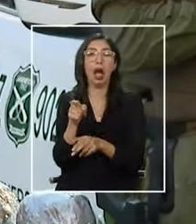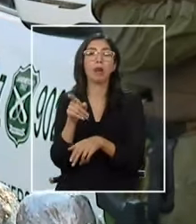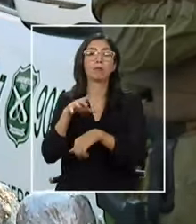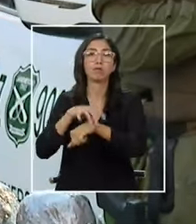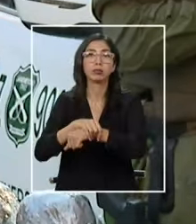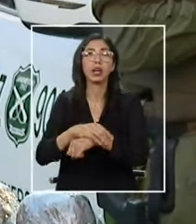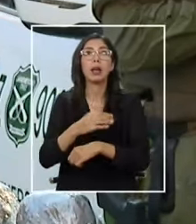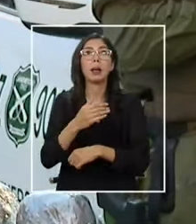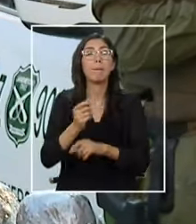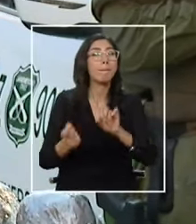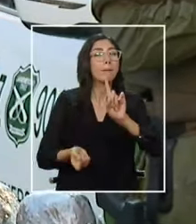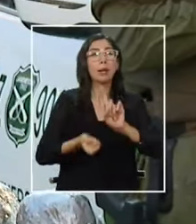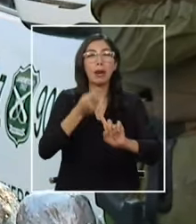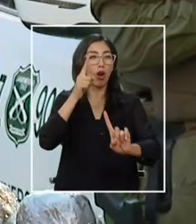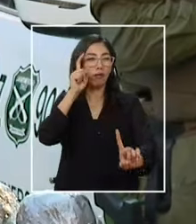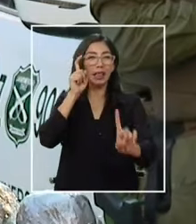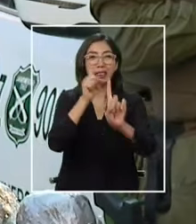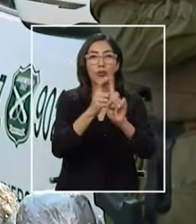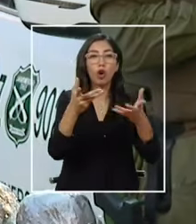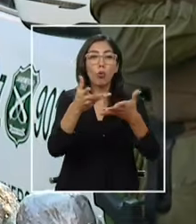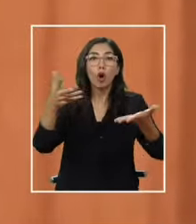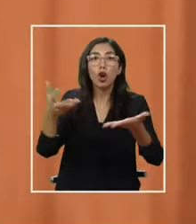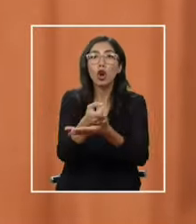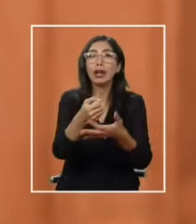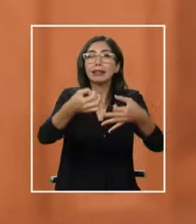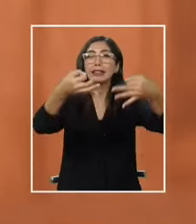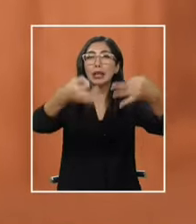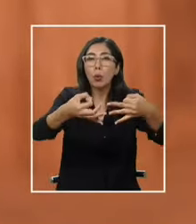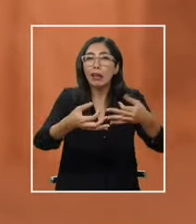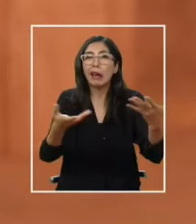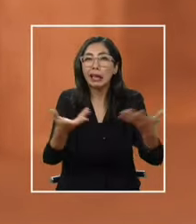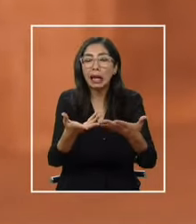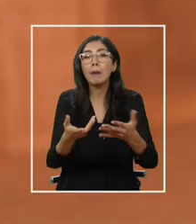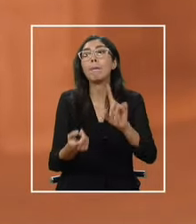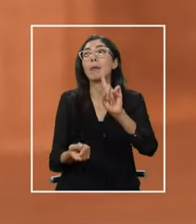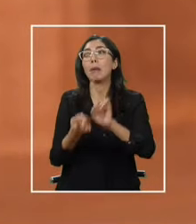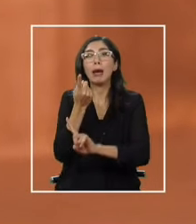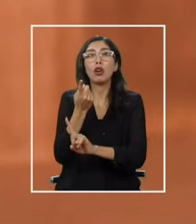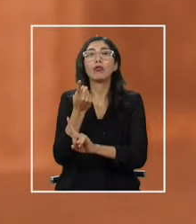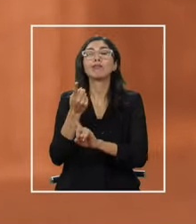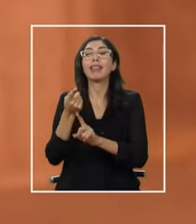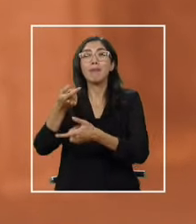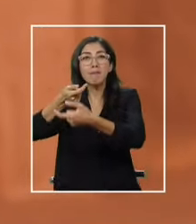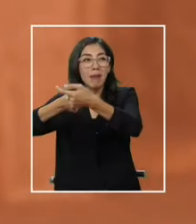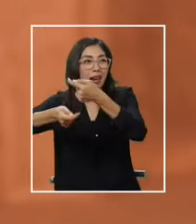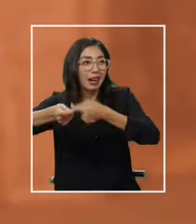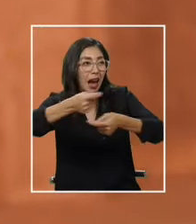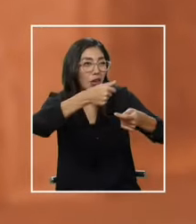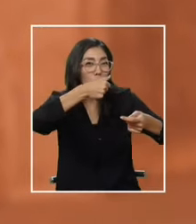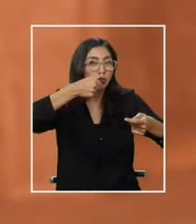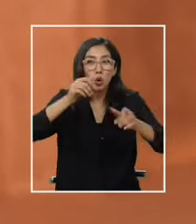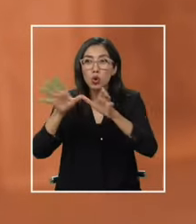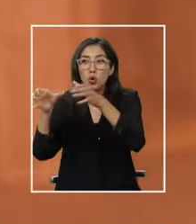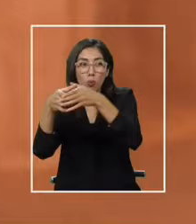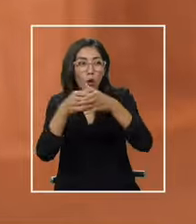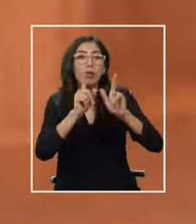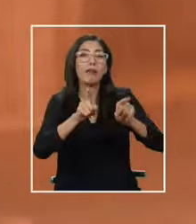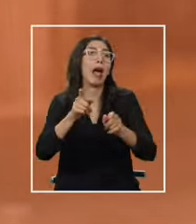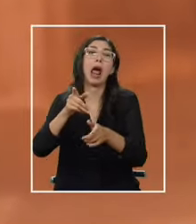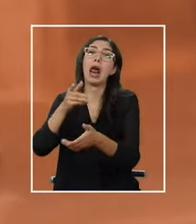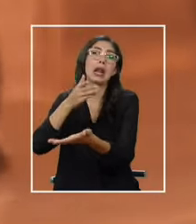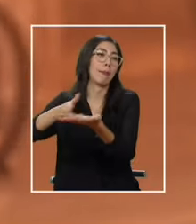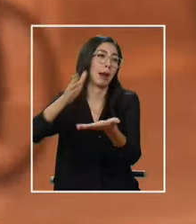lograr seguridad en esos barrios es eliminar los mercados ilícitos de las organizaciones